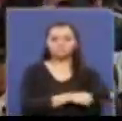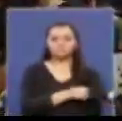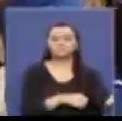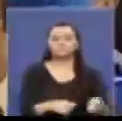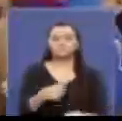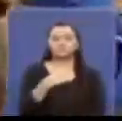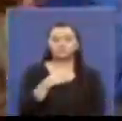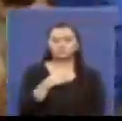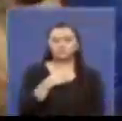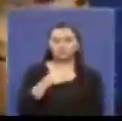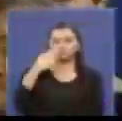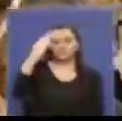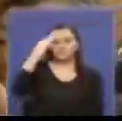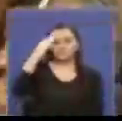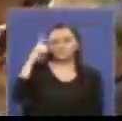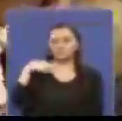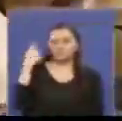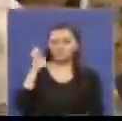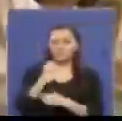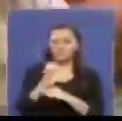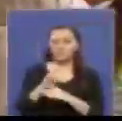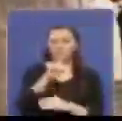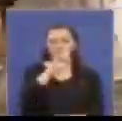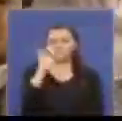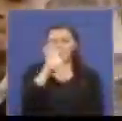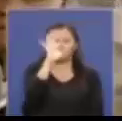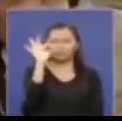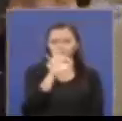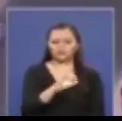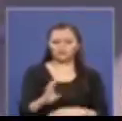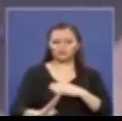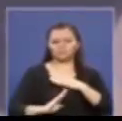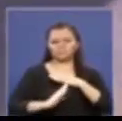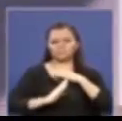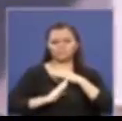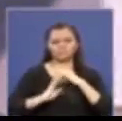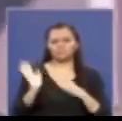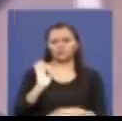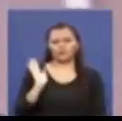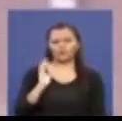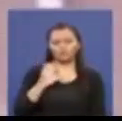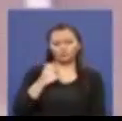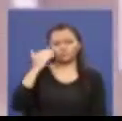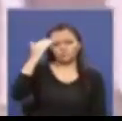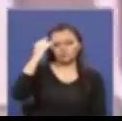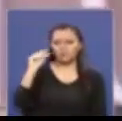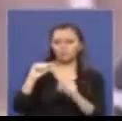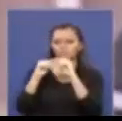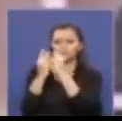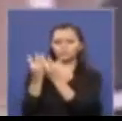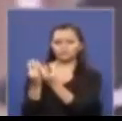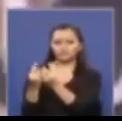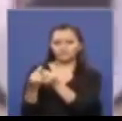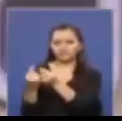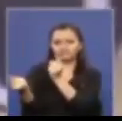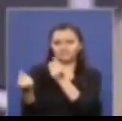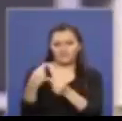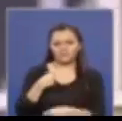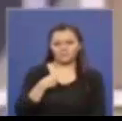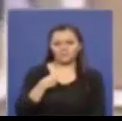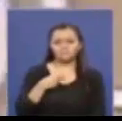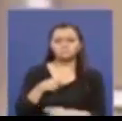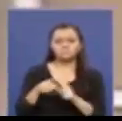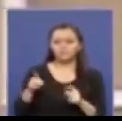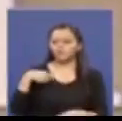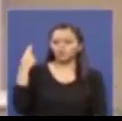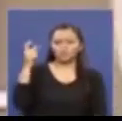tengamos el 100% de apoyo popular, eso en ningún lado se ve, pero todo el mundo en la calle, con qué cariño, con qué respeto, saludando